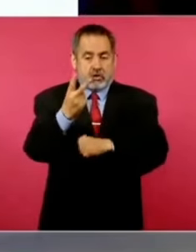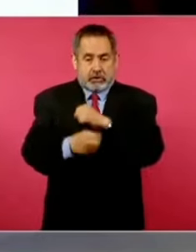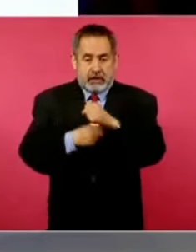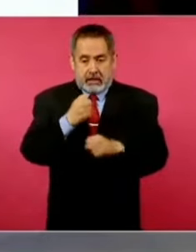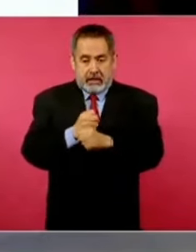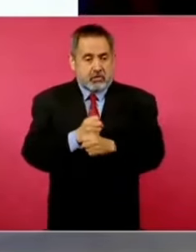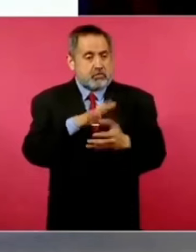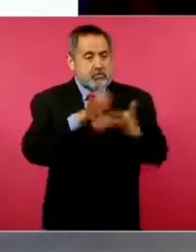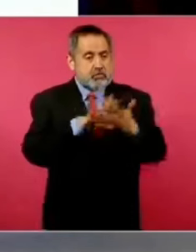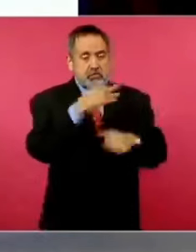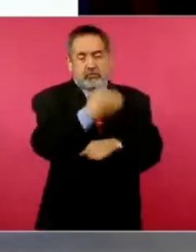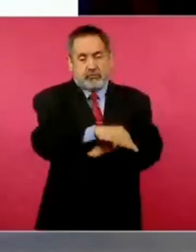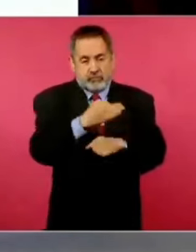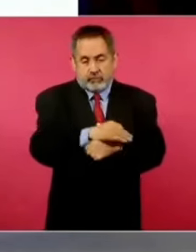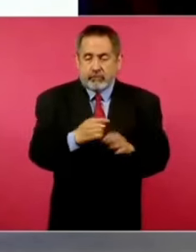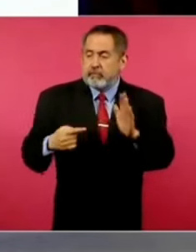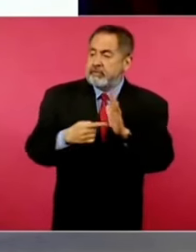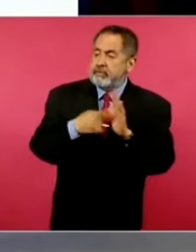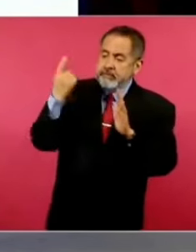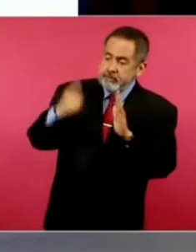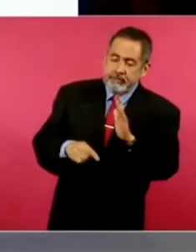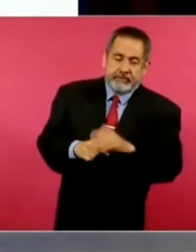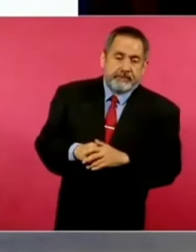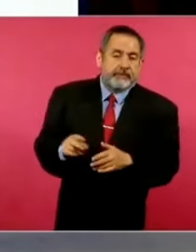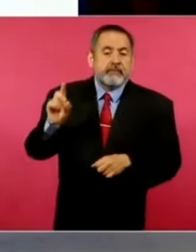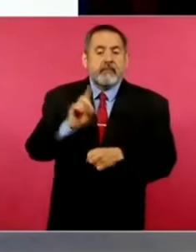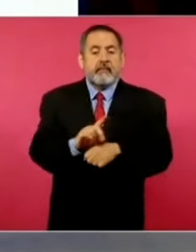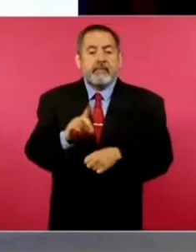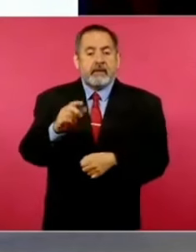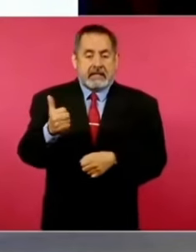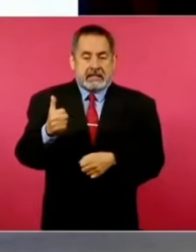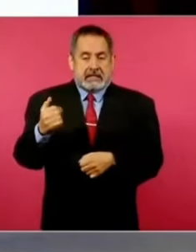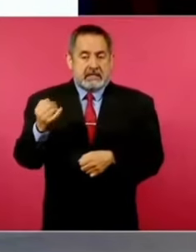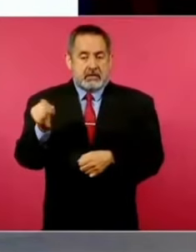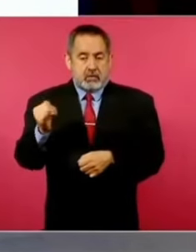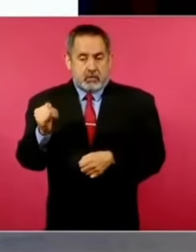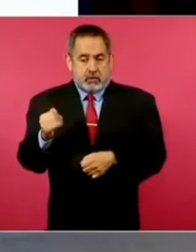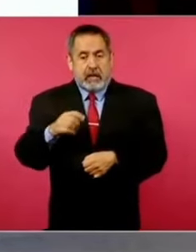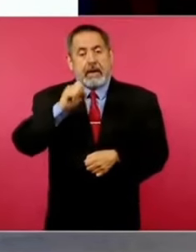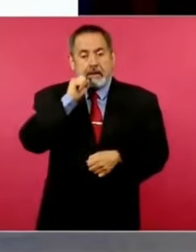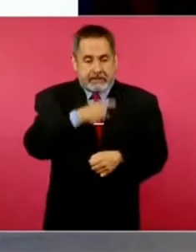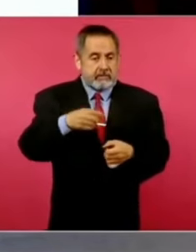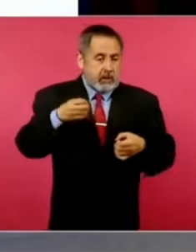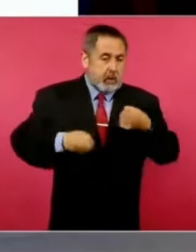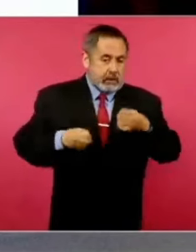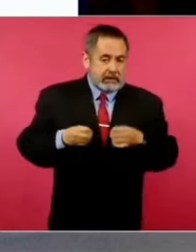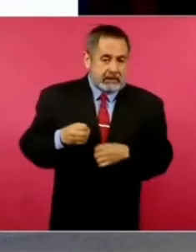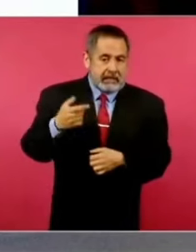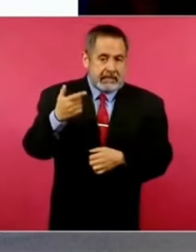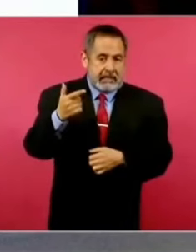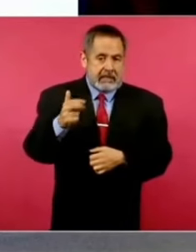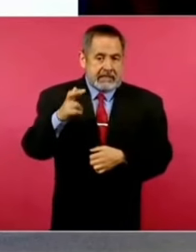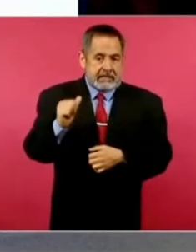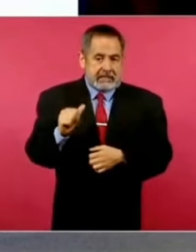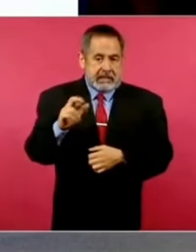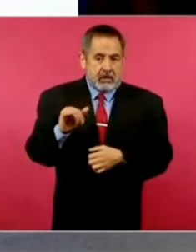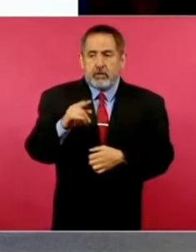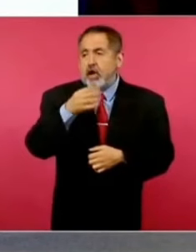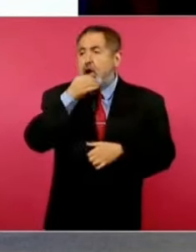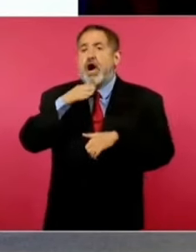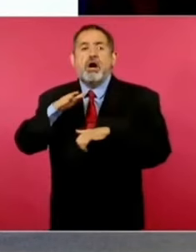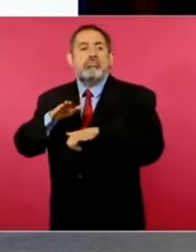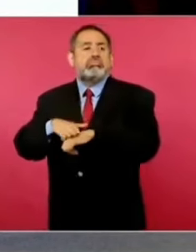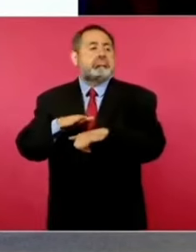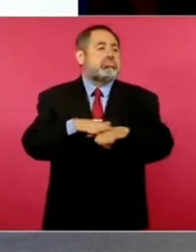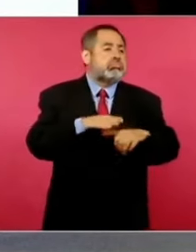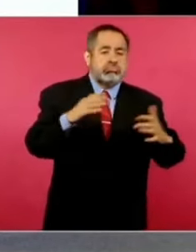de prisión preventiva y fue hasta el día 6 de junio que la misma jueza García Rodríguez tras convocar a una audiencia